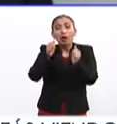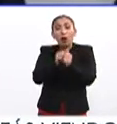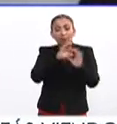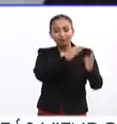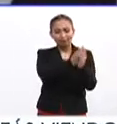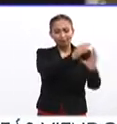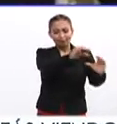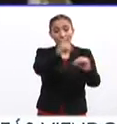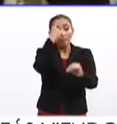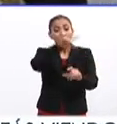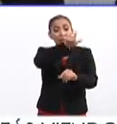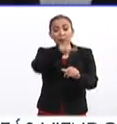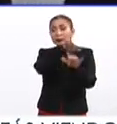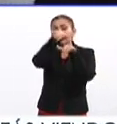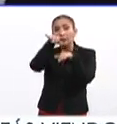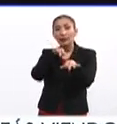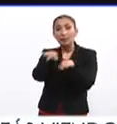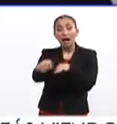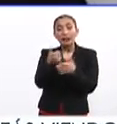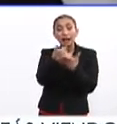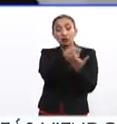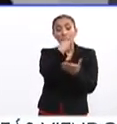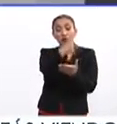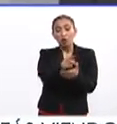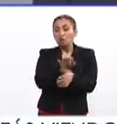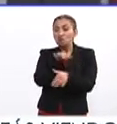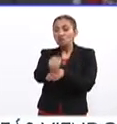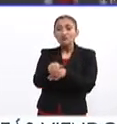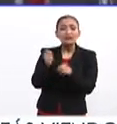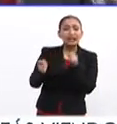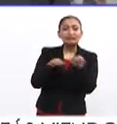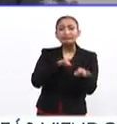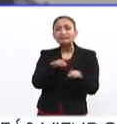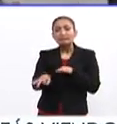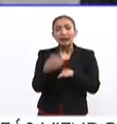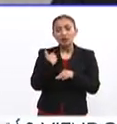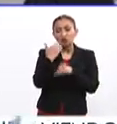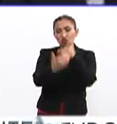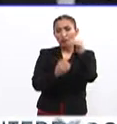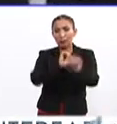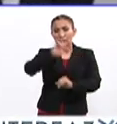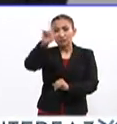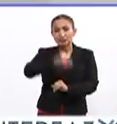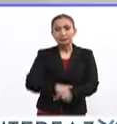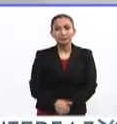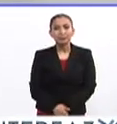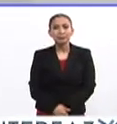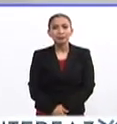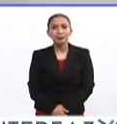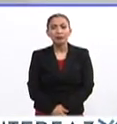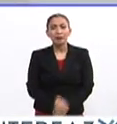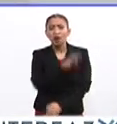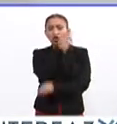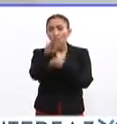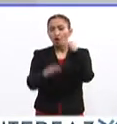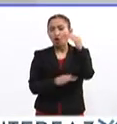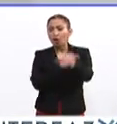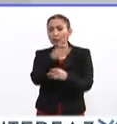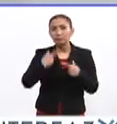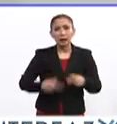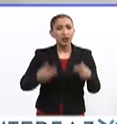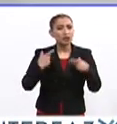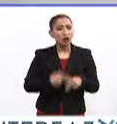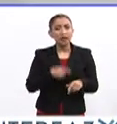de capacitación para el trabajo, que contribuirá en su inserción al mercado laboral y su desarrollo profesional. Toda